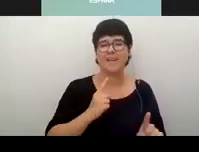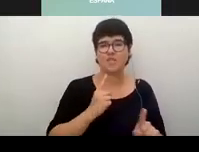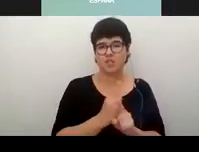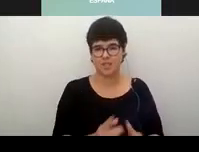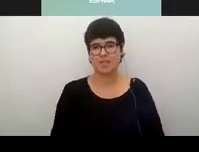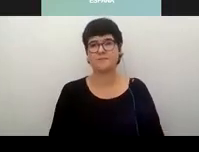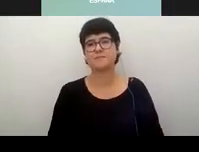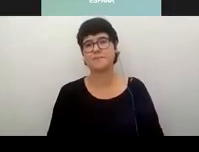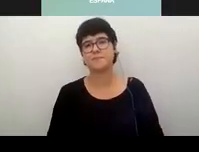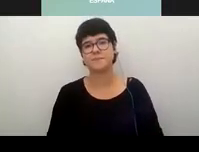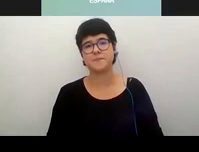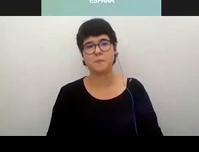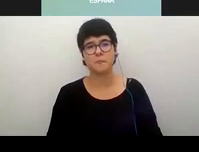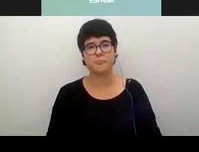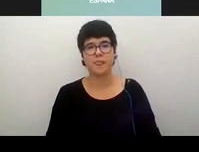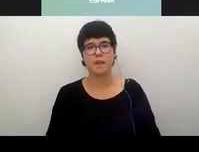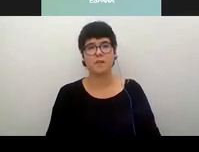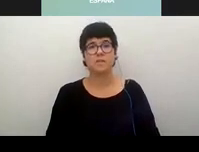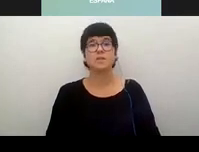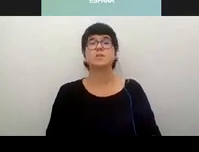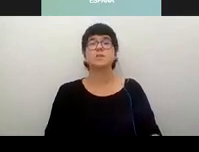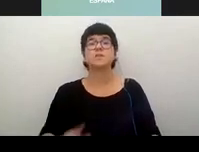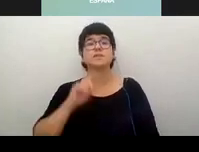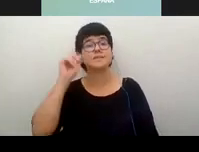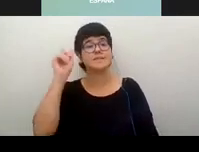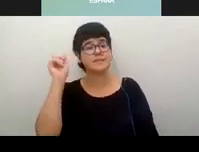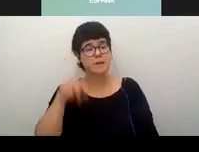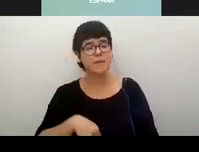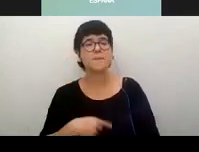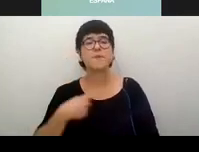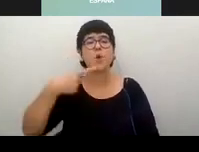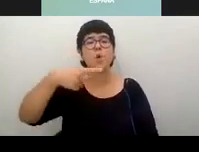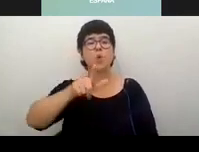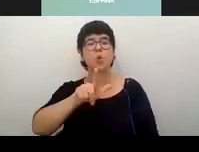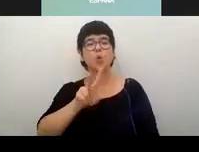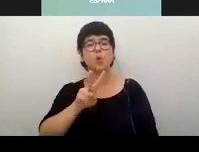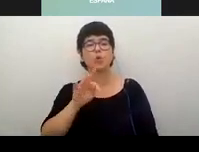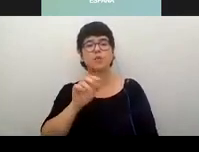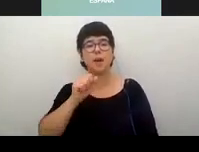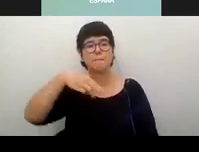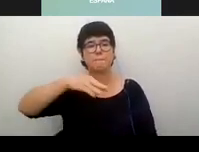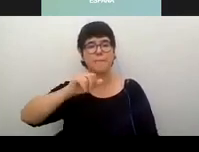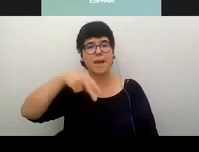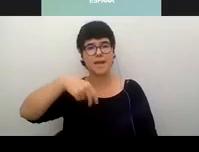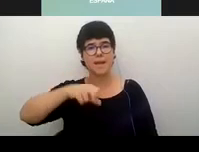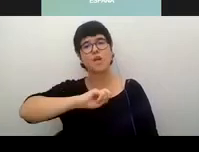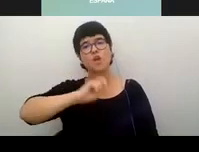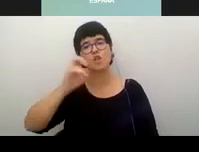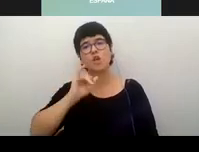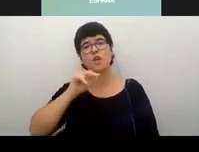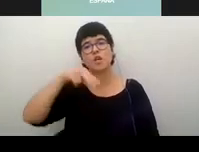antes. Y luego tenemos la glutamina y la inulina. La glutamina es otro aminoácido sedante, es decir, después